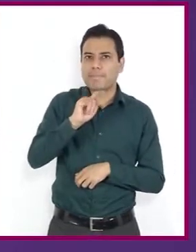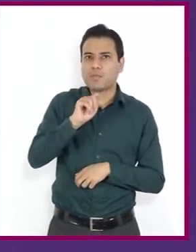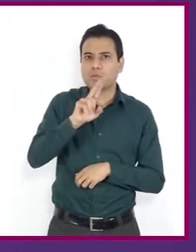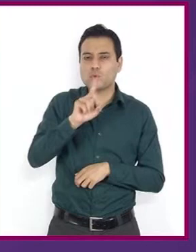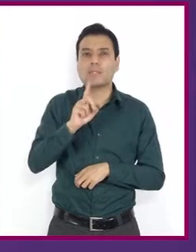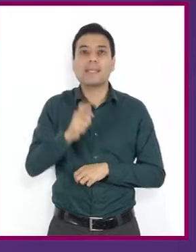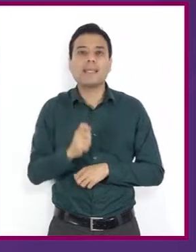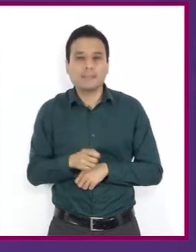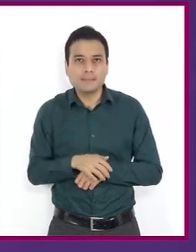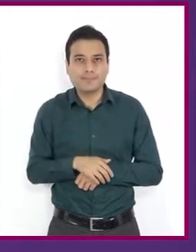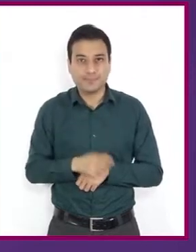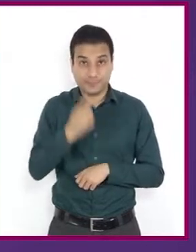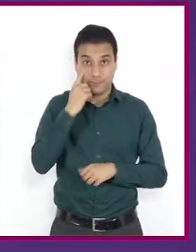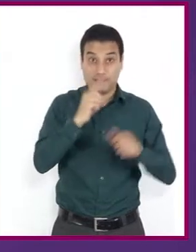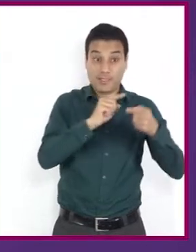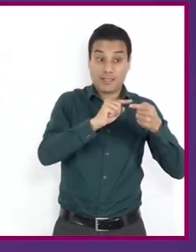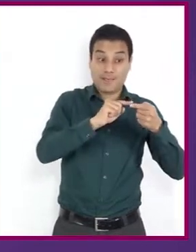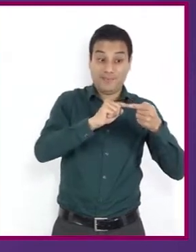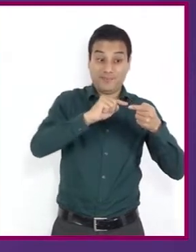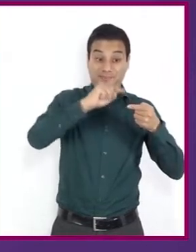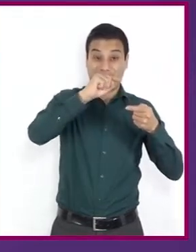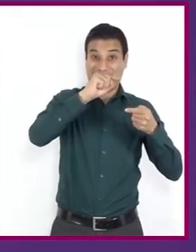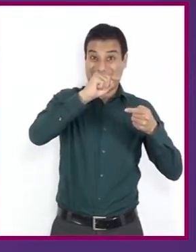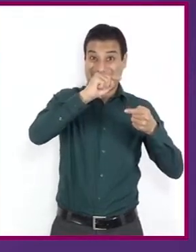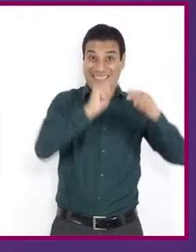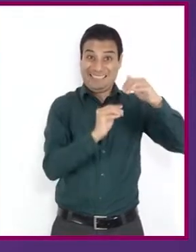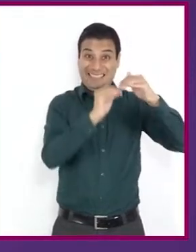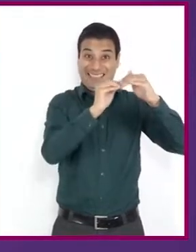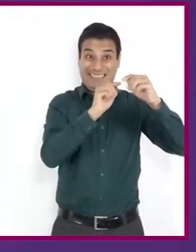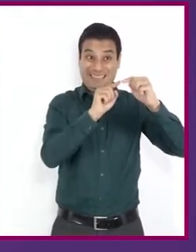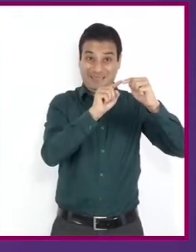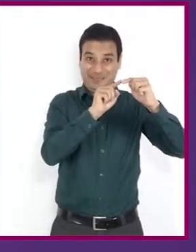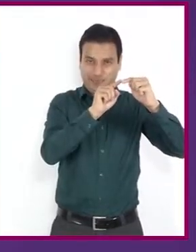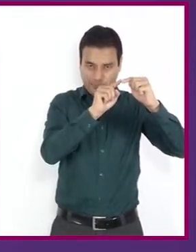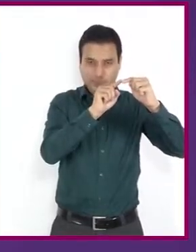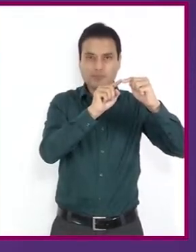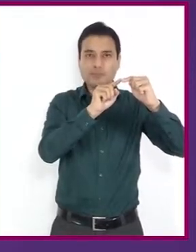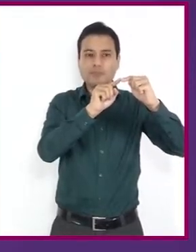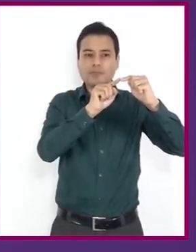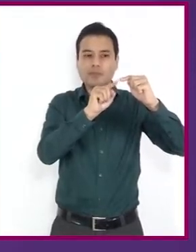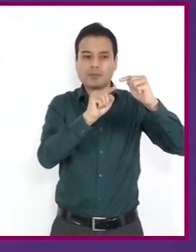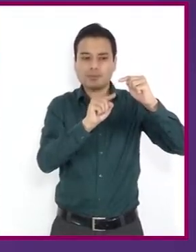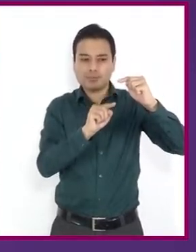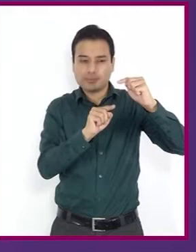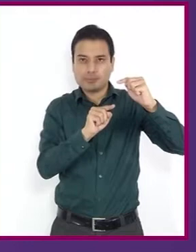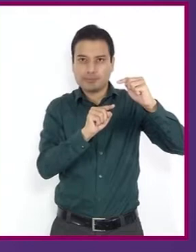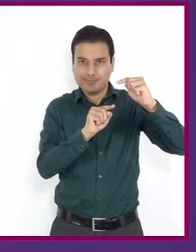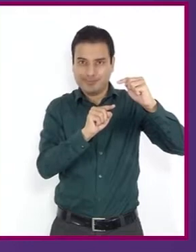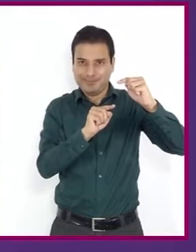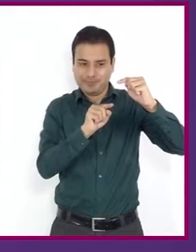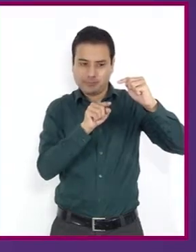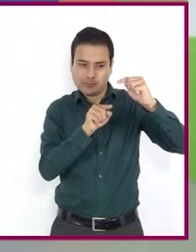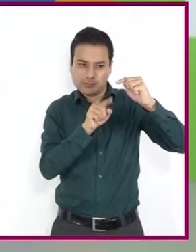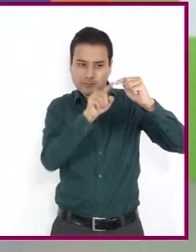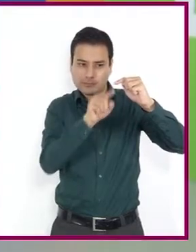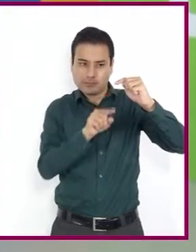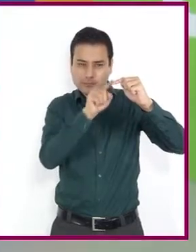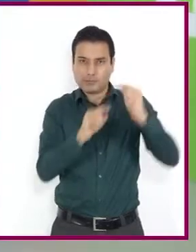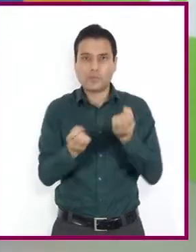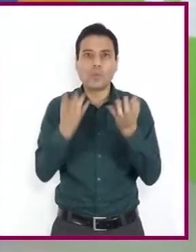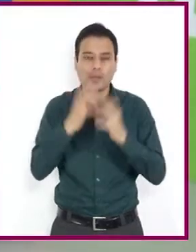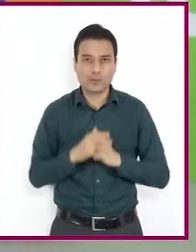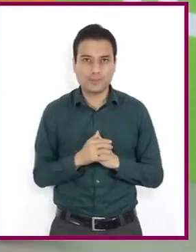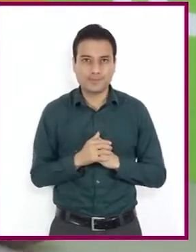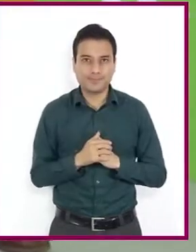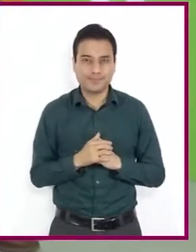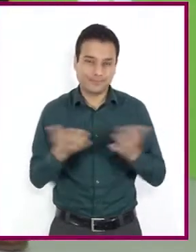más alto o bajo de la onda y el punto medio o de equilibrio. En el caso